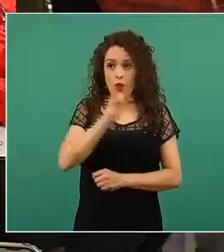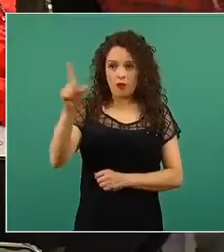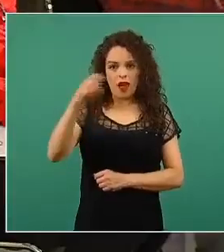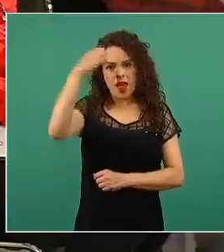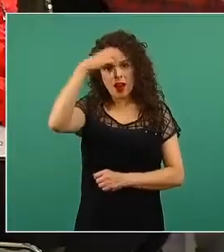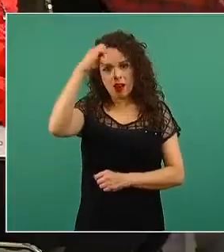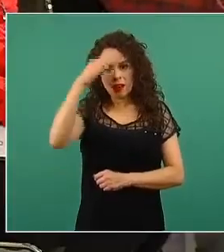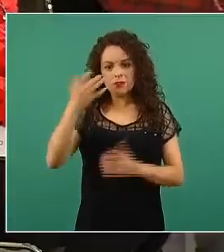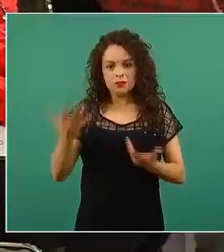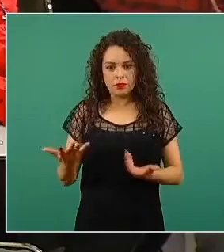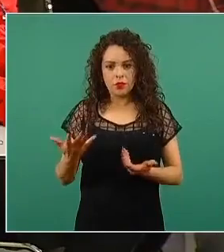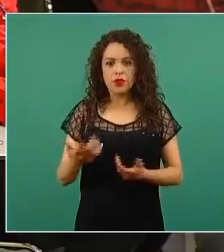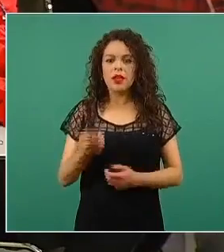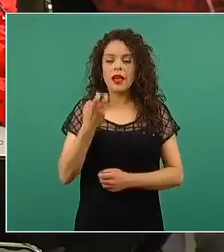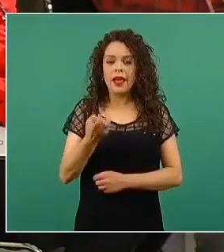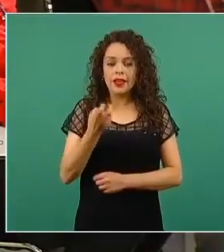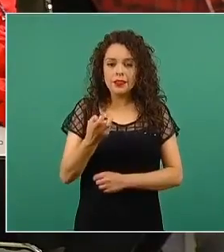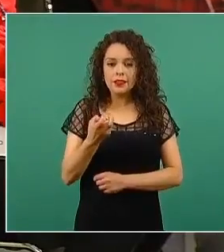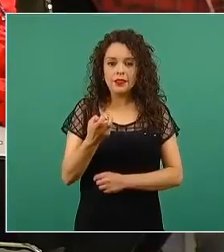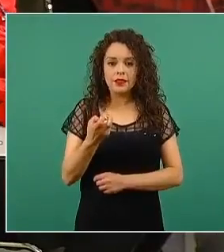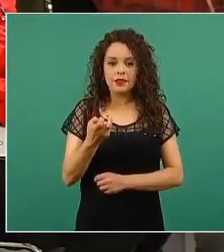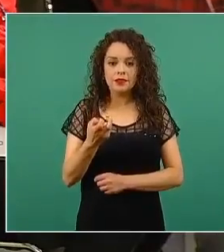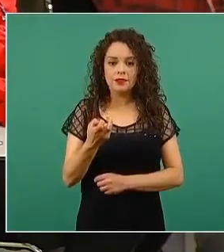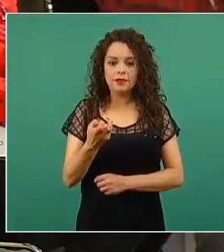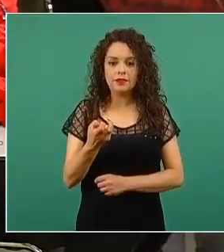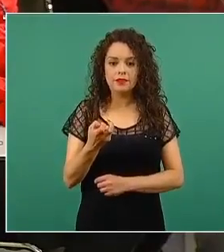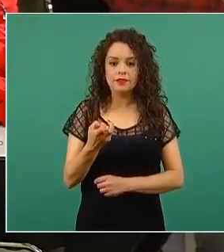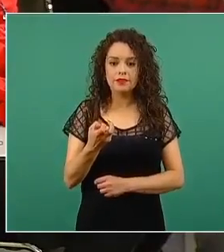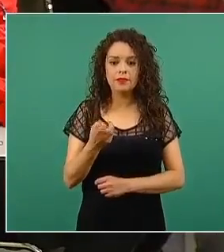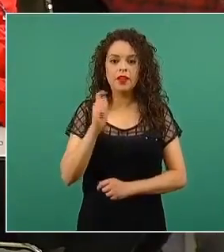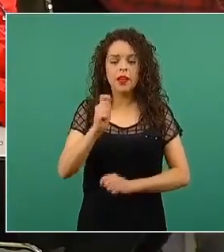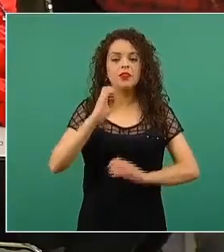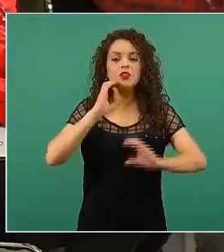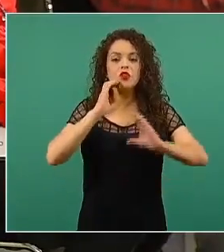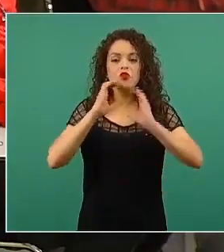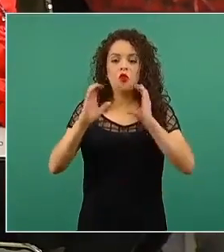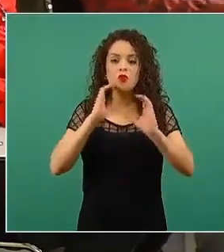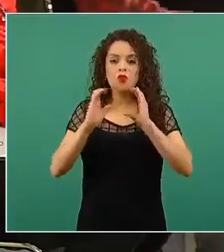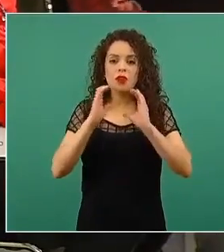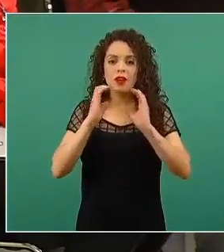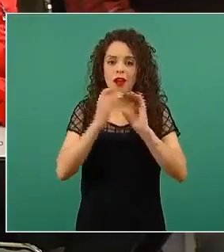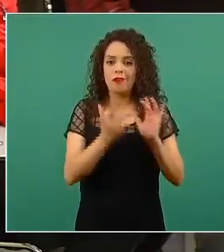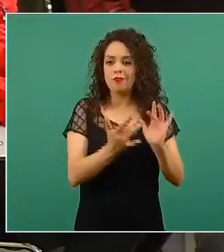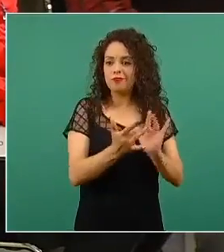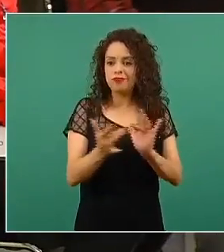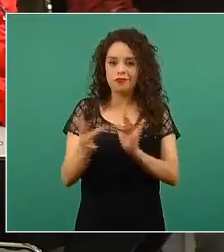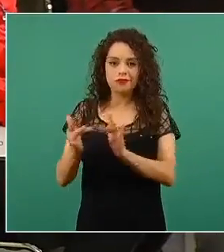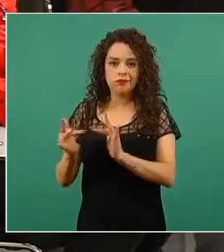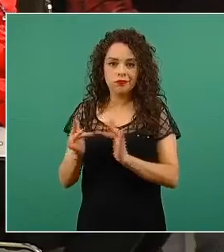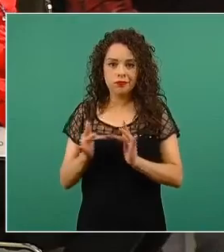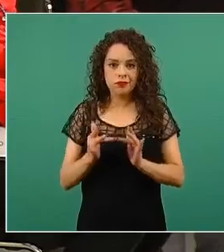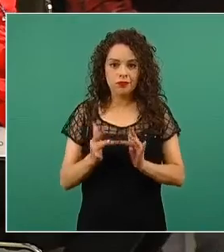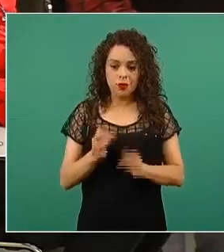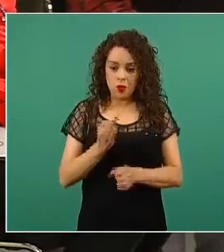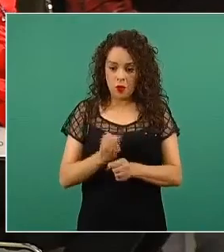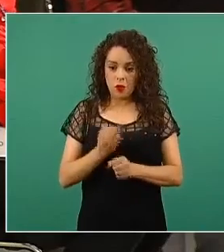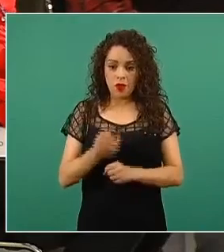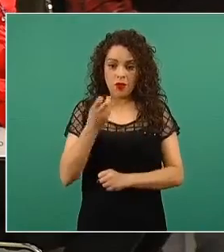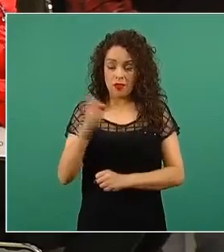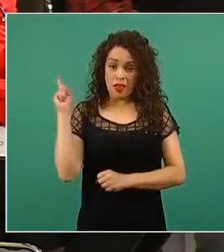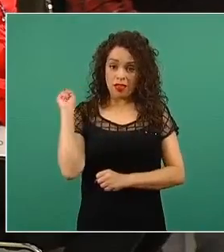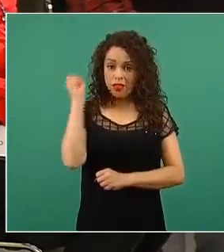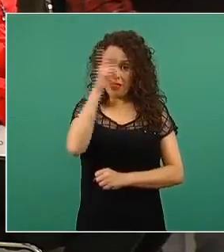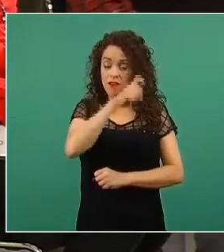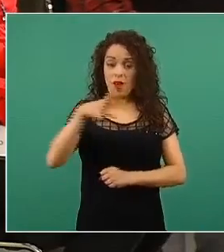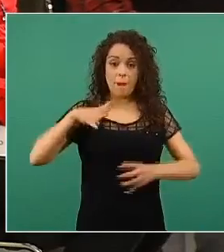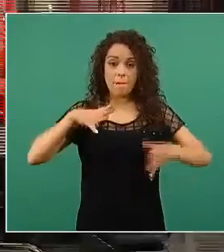de la salud que les deja este ejercicio de comunicación en una pandemia tan compleja a